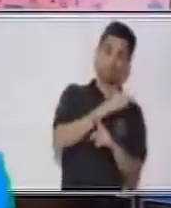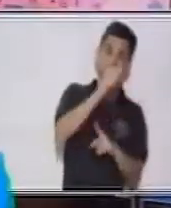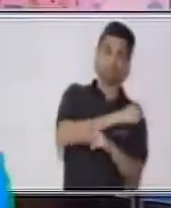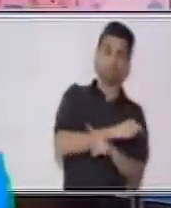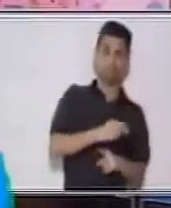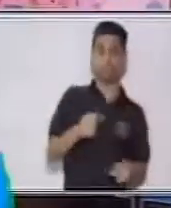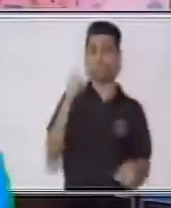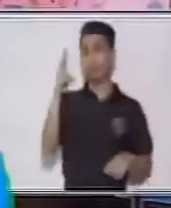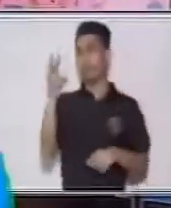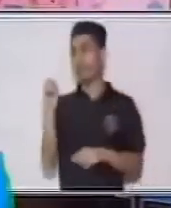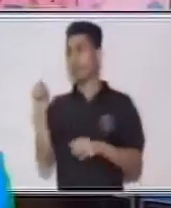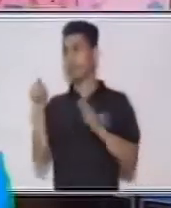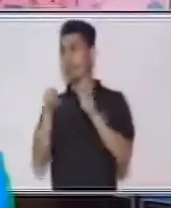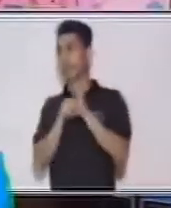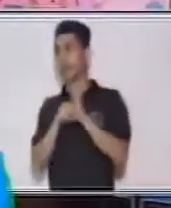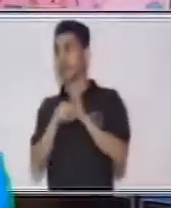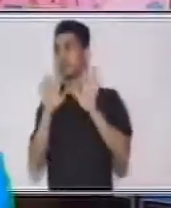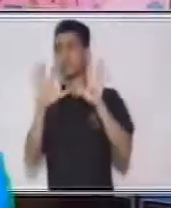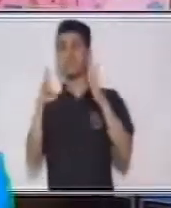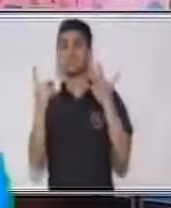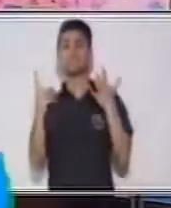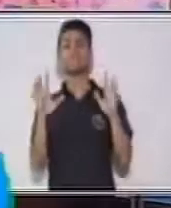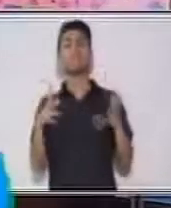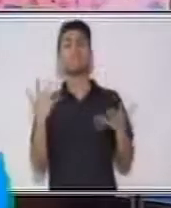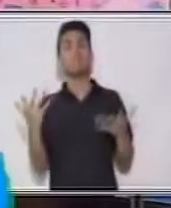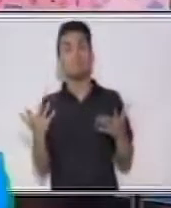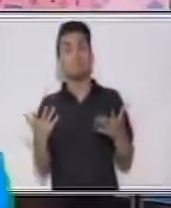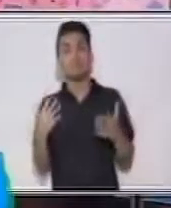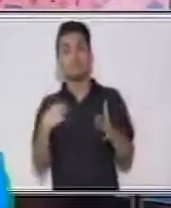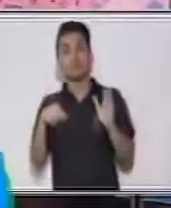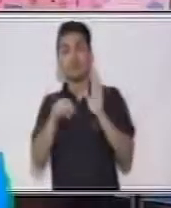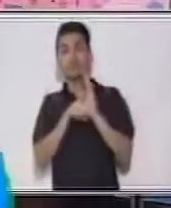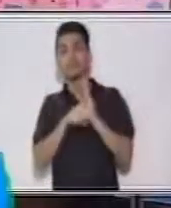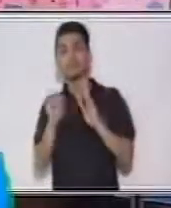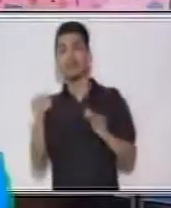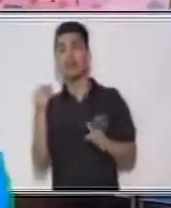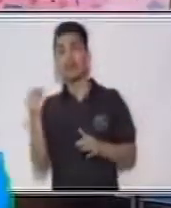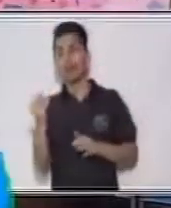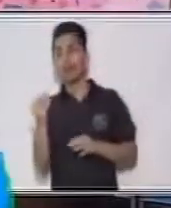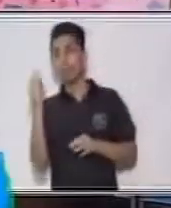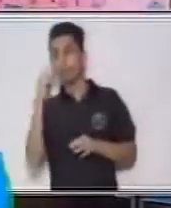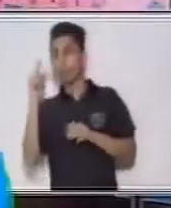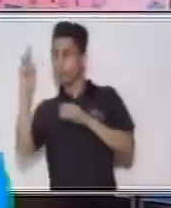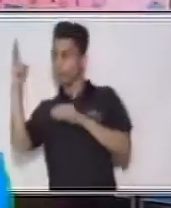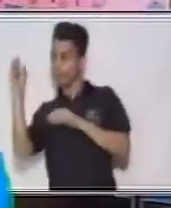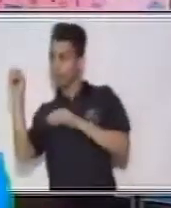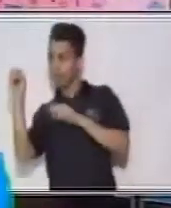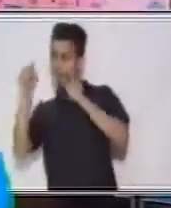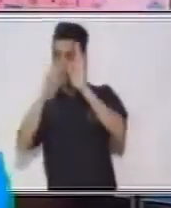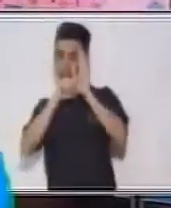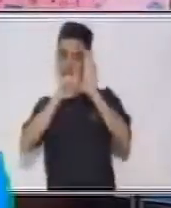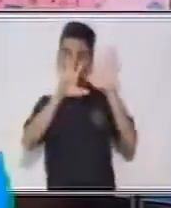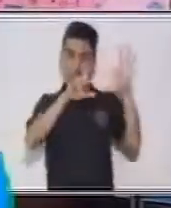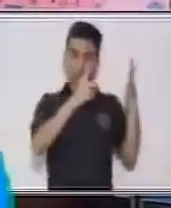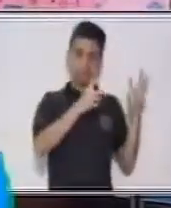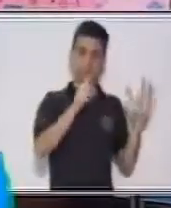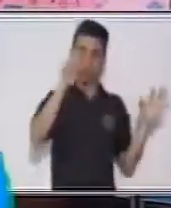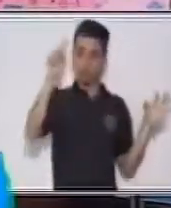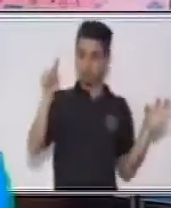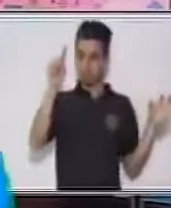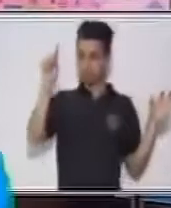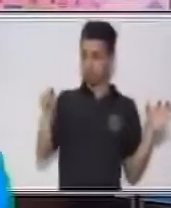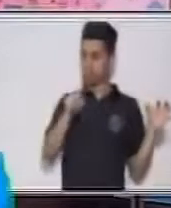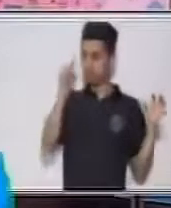20 y aquí dice 16 cuanto tuve que restar para llegar a 16 muy bien 4